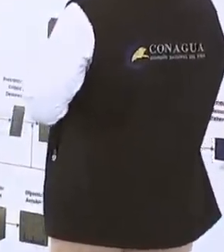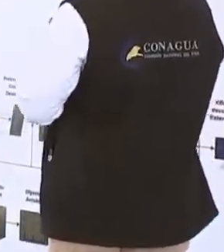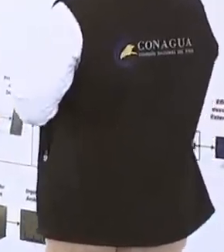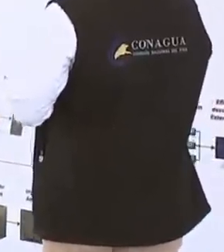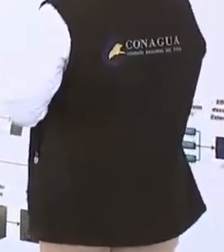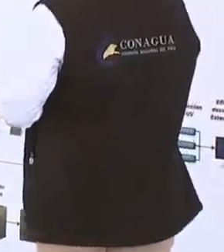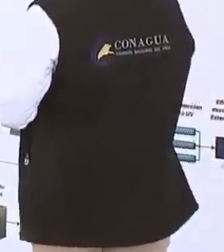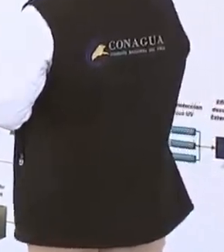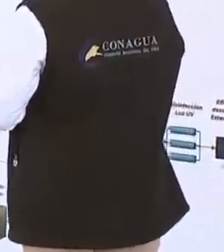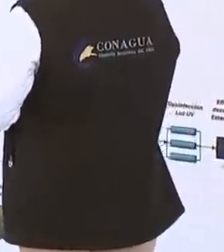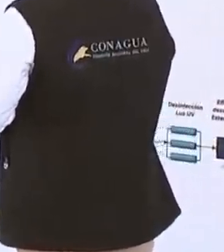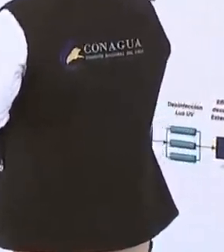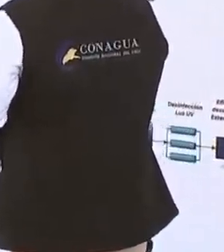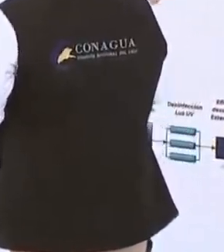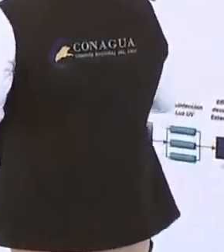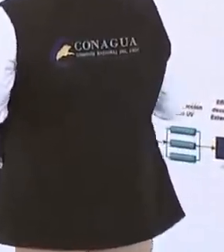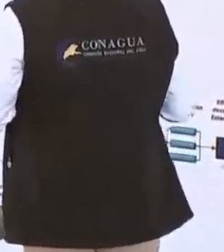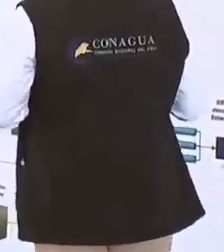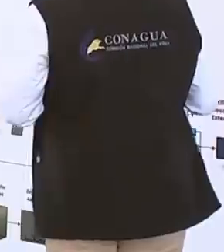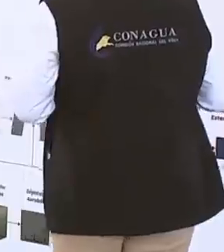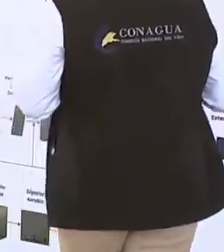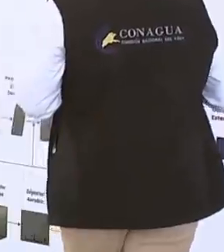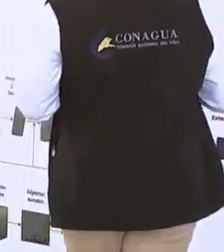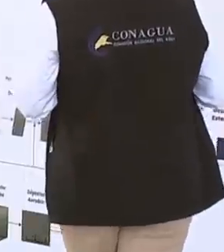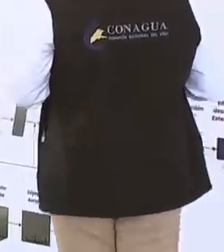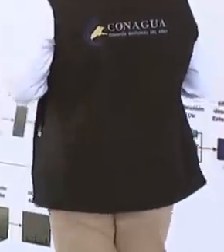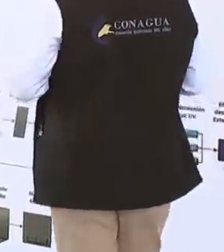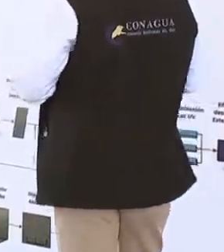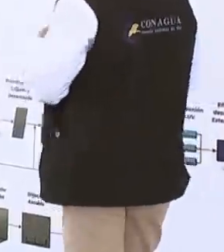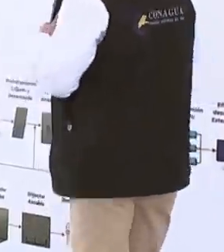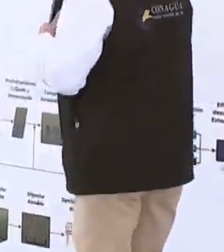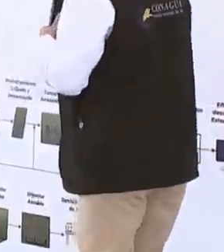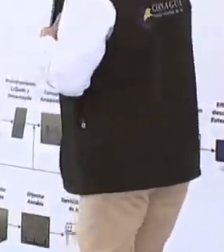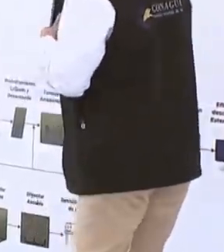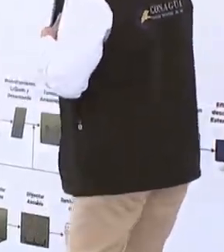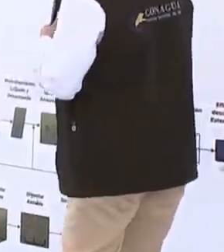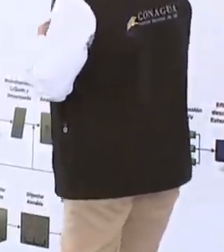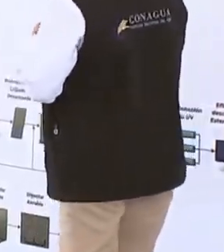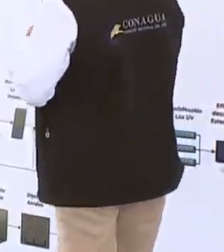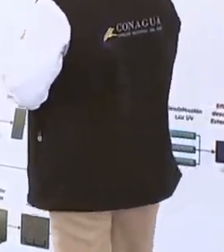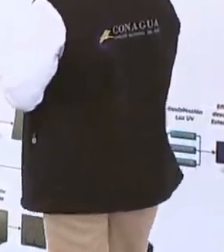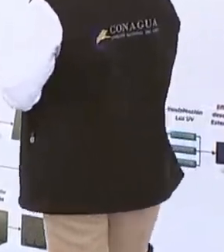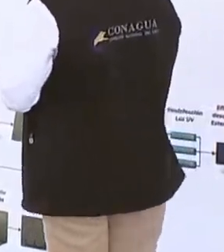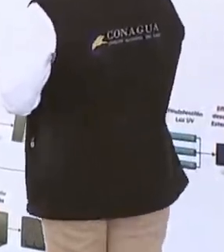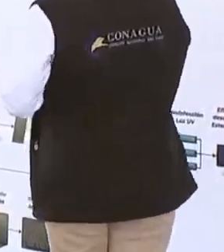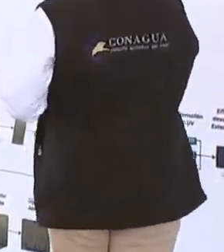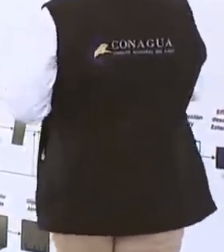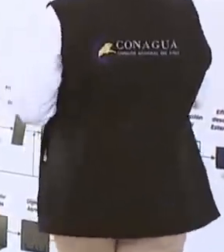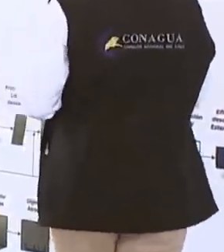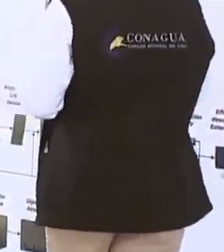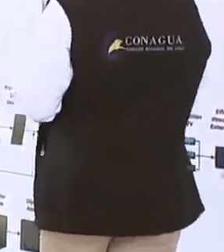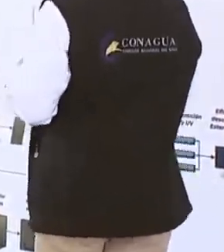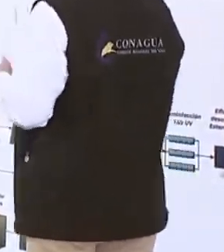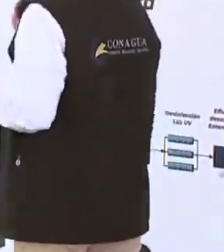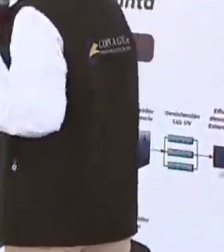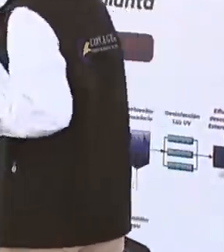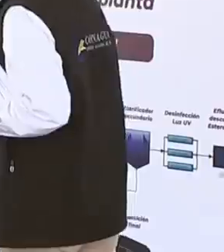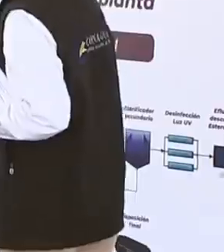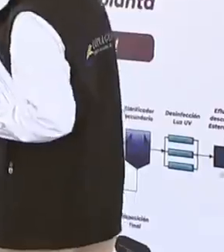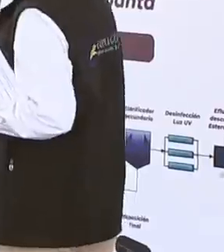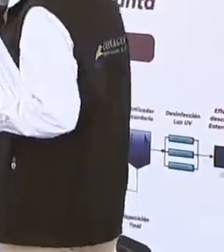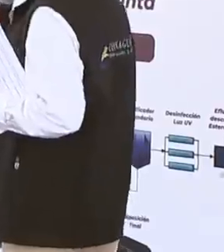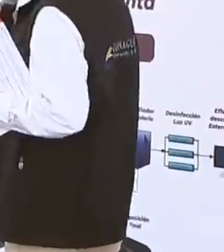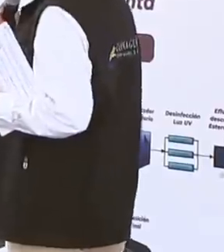es un proceso biológico, su nombre exacto es lodos activados. Tiene también eliminación